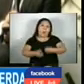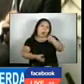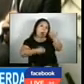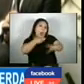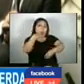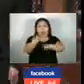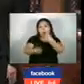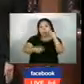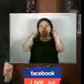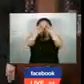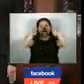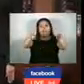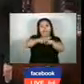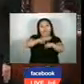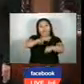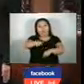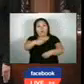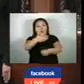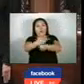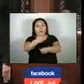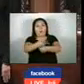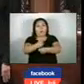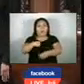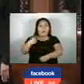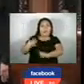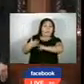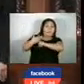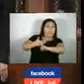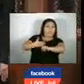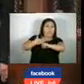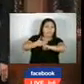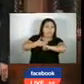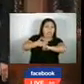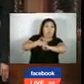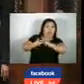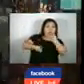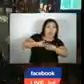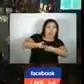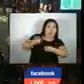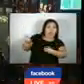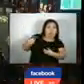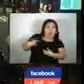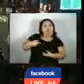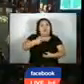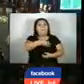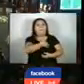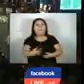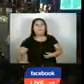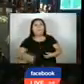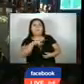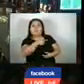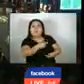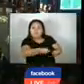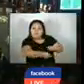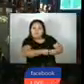televisivo guatemalteco que fue presionado para testificar que el presidente de ese país, Alejandro Yamatei,